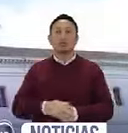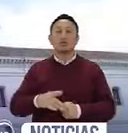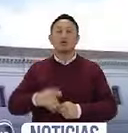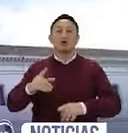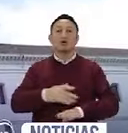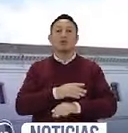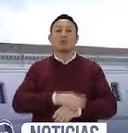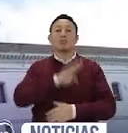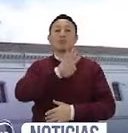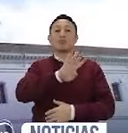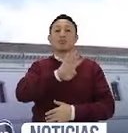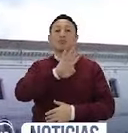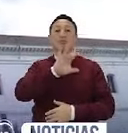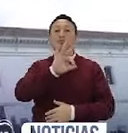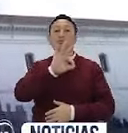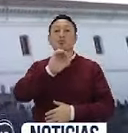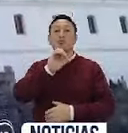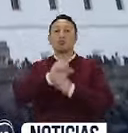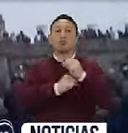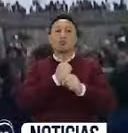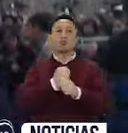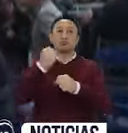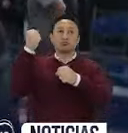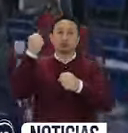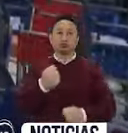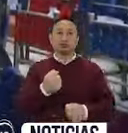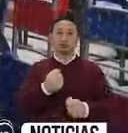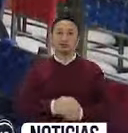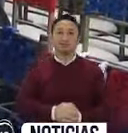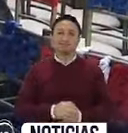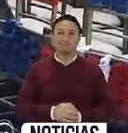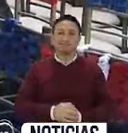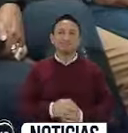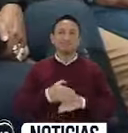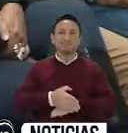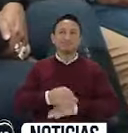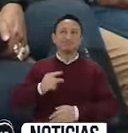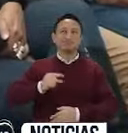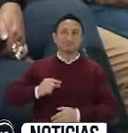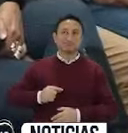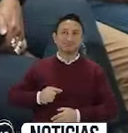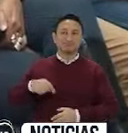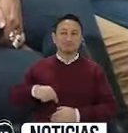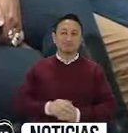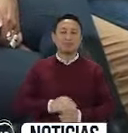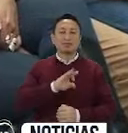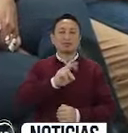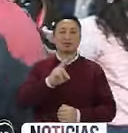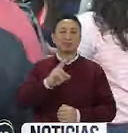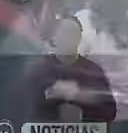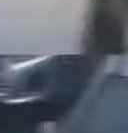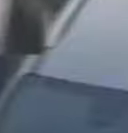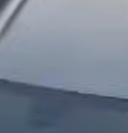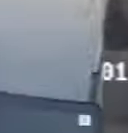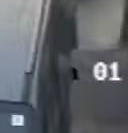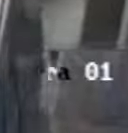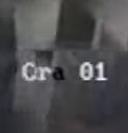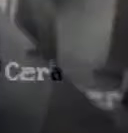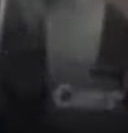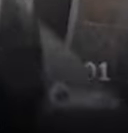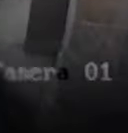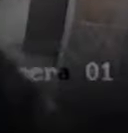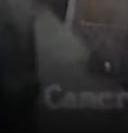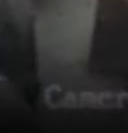los 490 años de fundación. Los detalles en breve, aquí en Emisión Estelar de TVC Noticias.